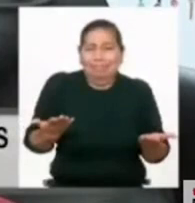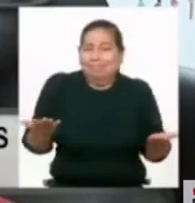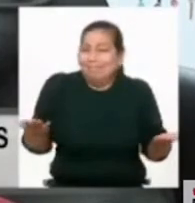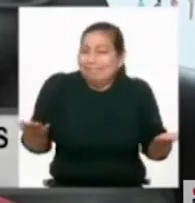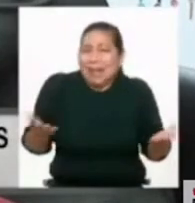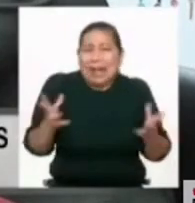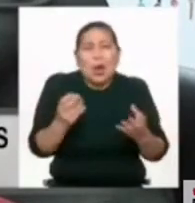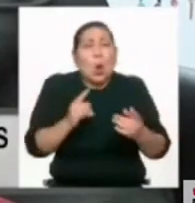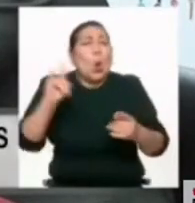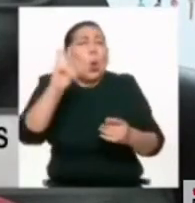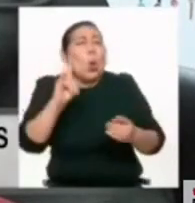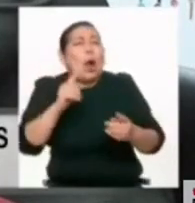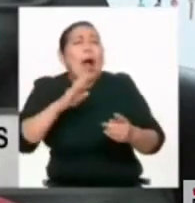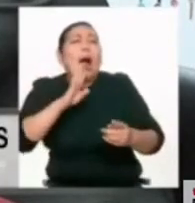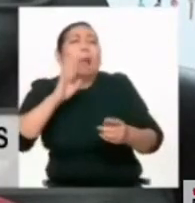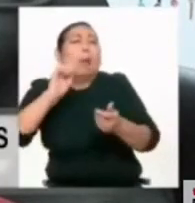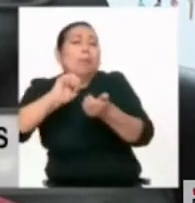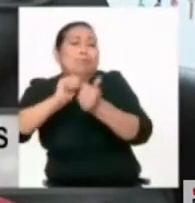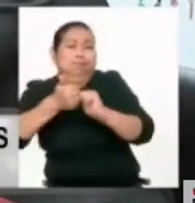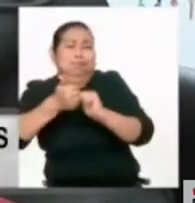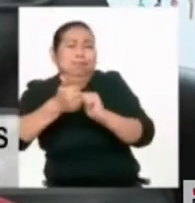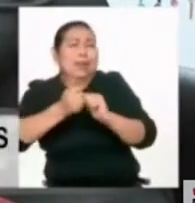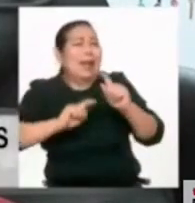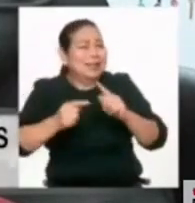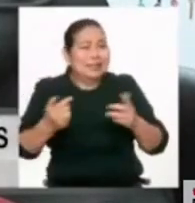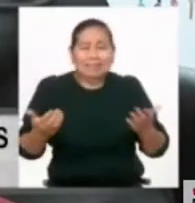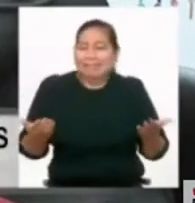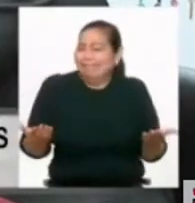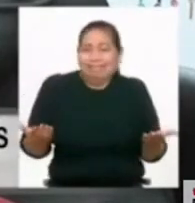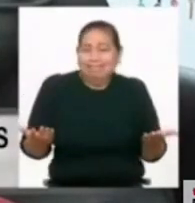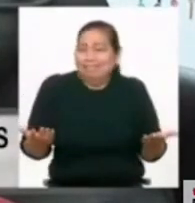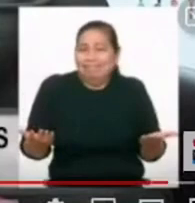parecen querer utilizar el discurso para sacar algo